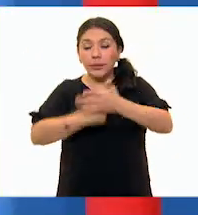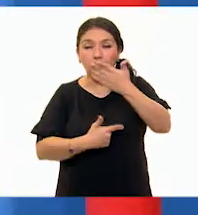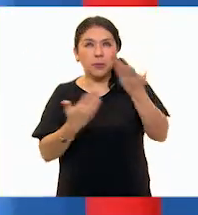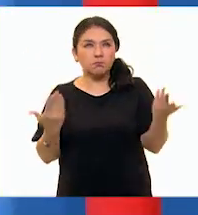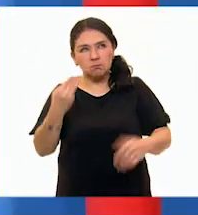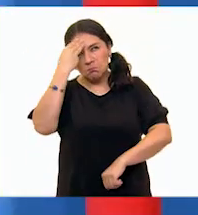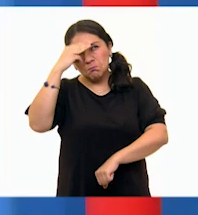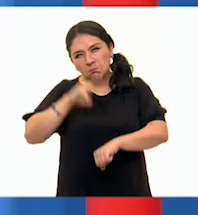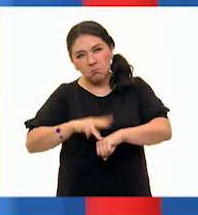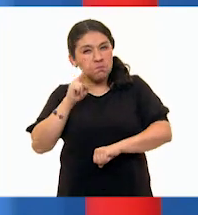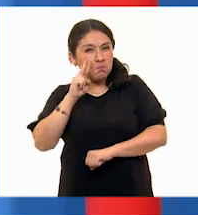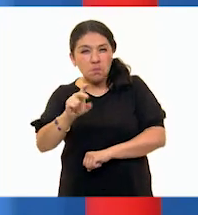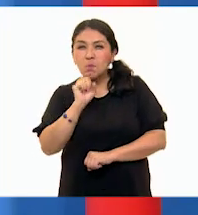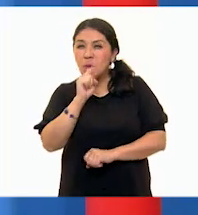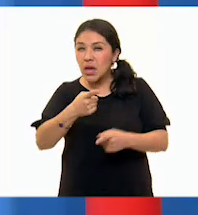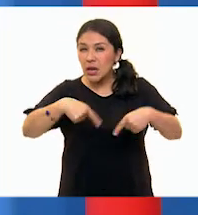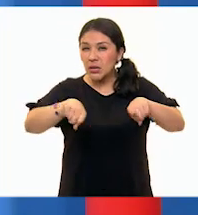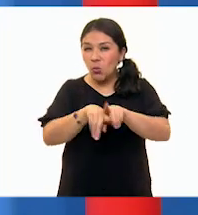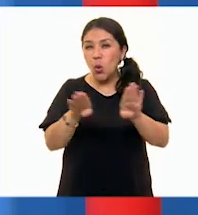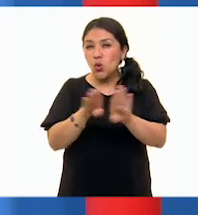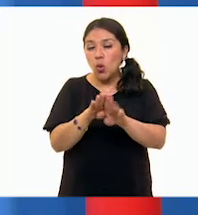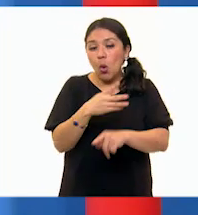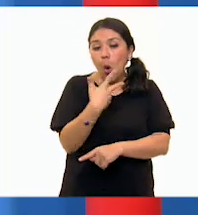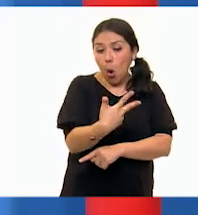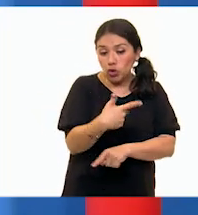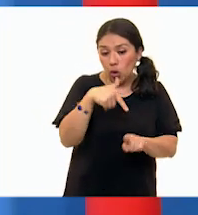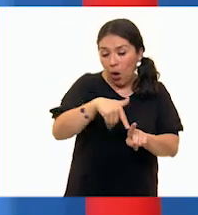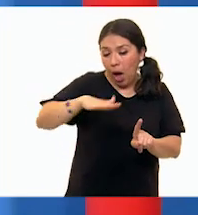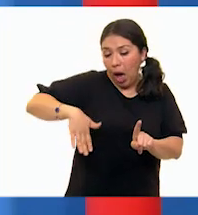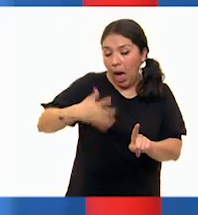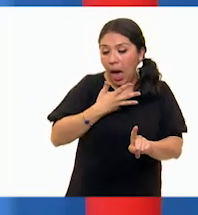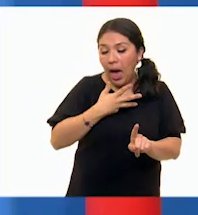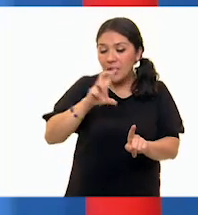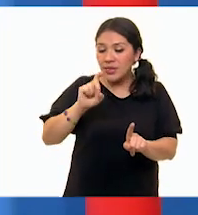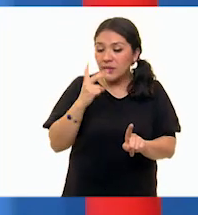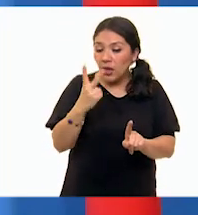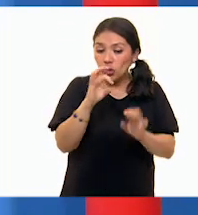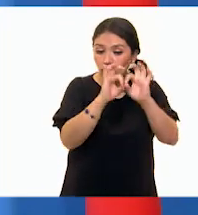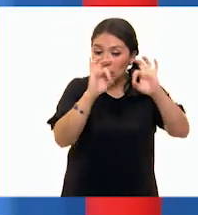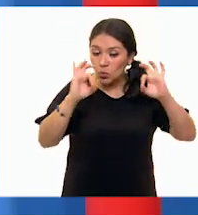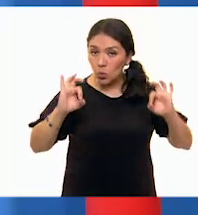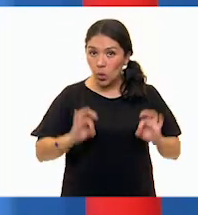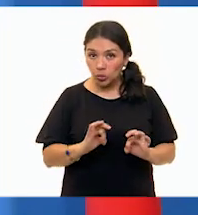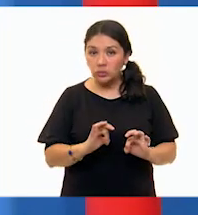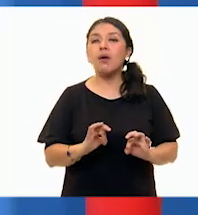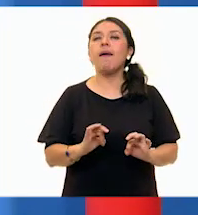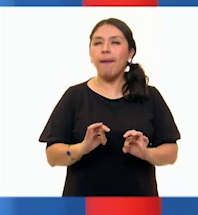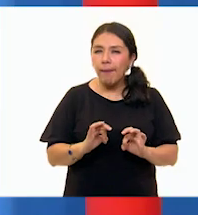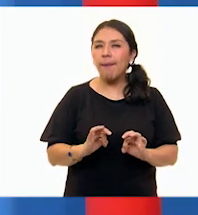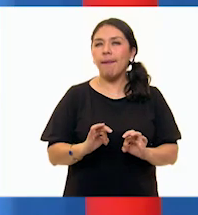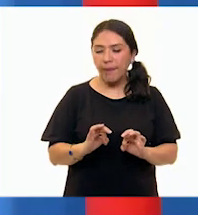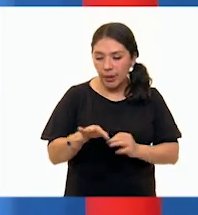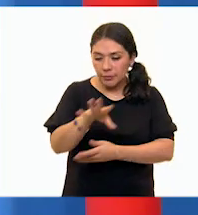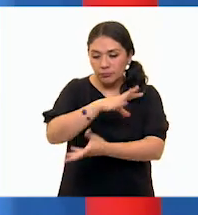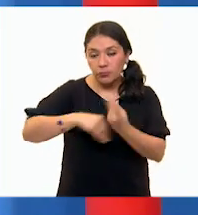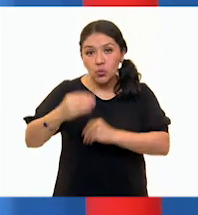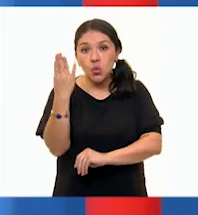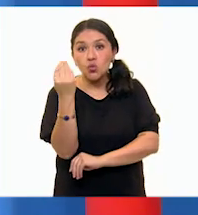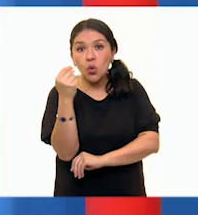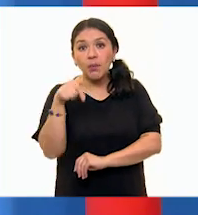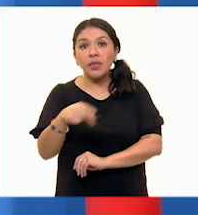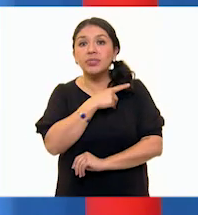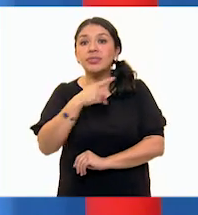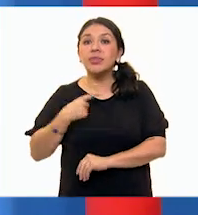mismo patrón, como la figura 8 dijimos que tiene 32 círculos, entonces la figura 9 deberá